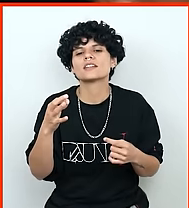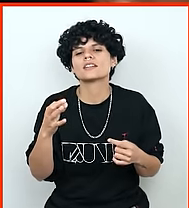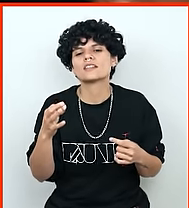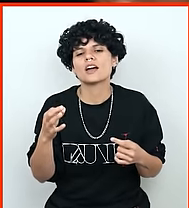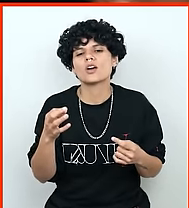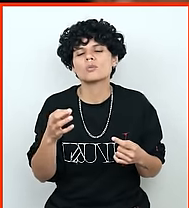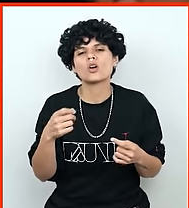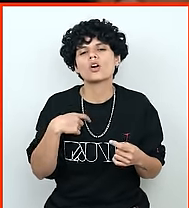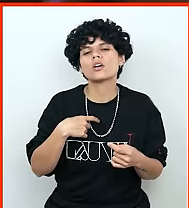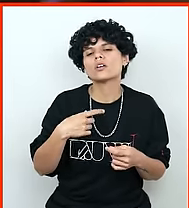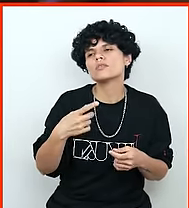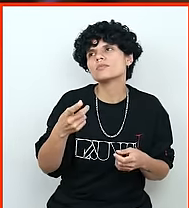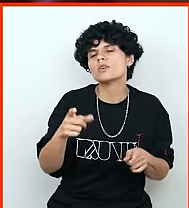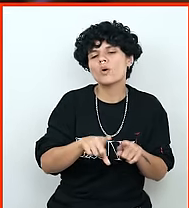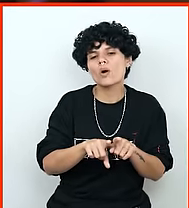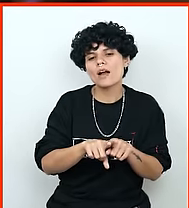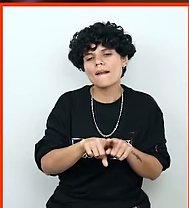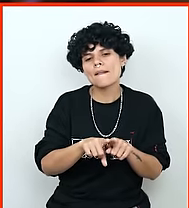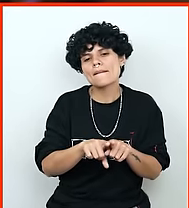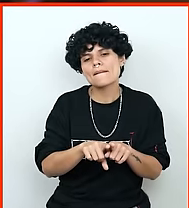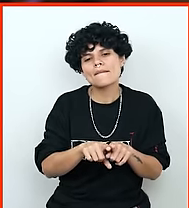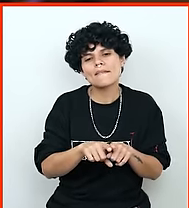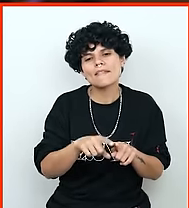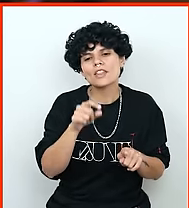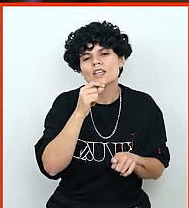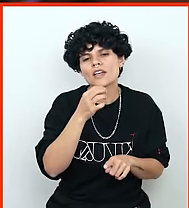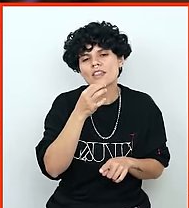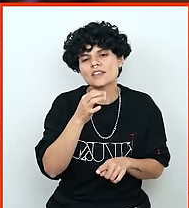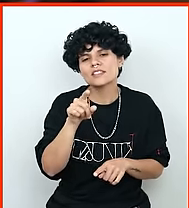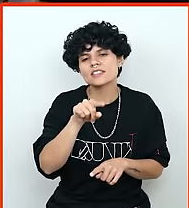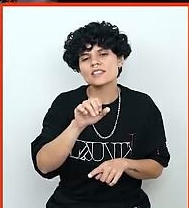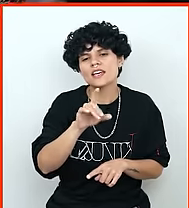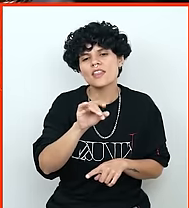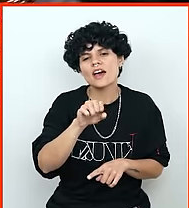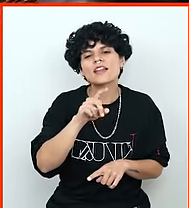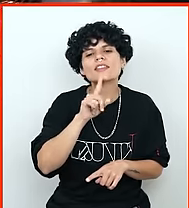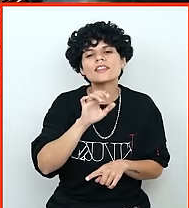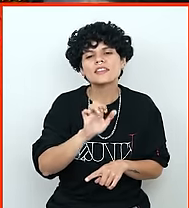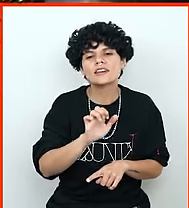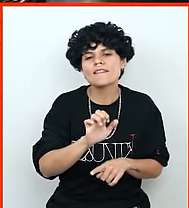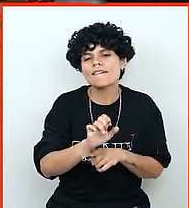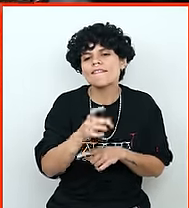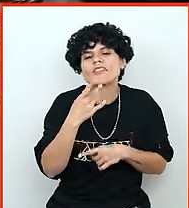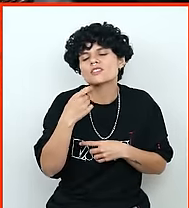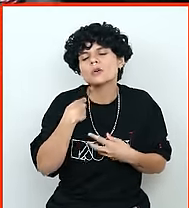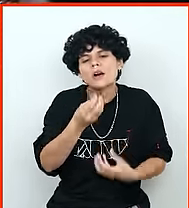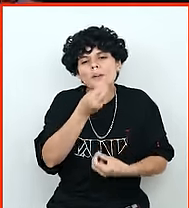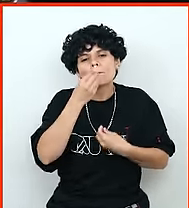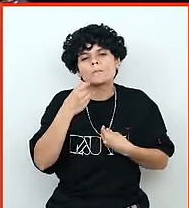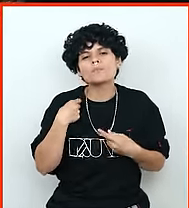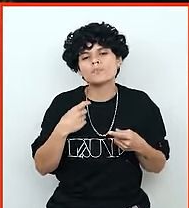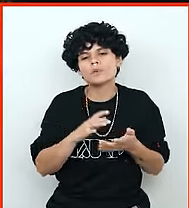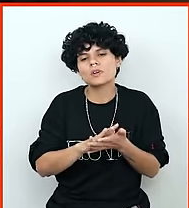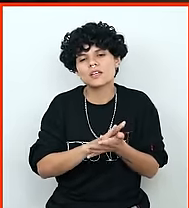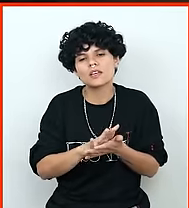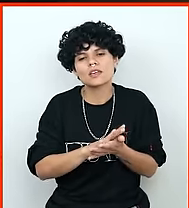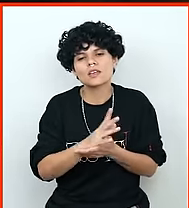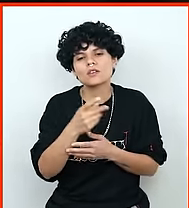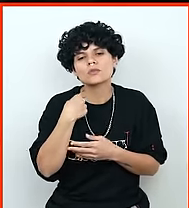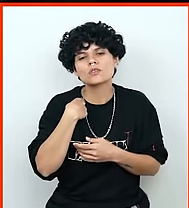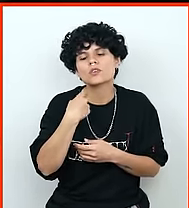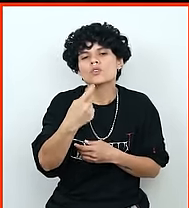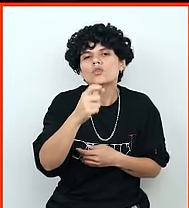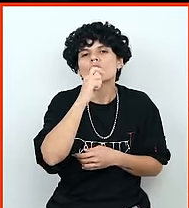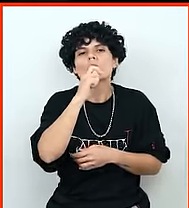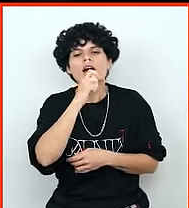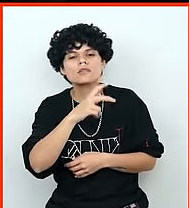conmigo es como un viaje ya, quizás un poquito medio como la enseñanza de Don Juan, ¿cachai? Pero si, ¿cachai? Hablando del mezcalito, un poco